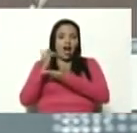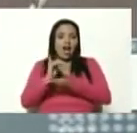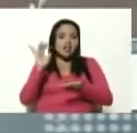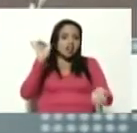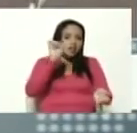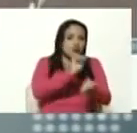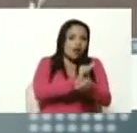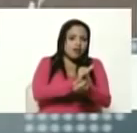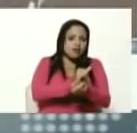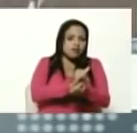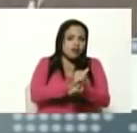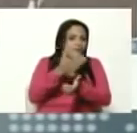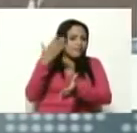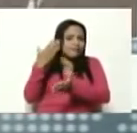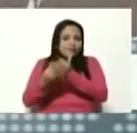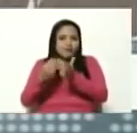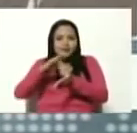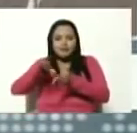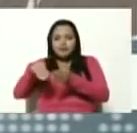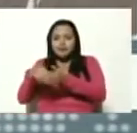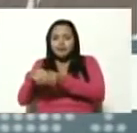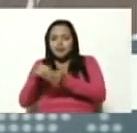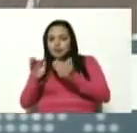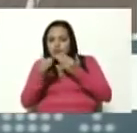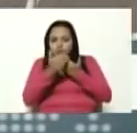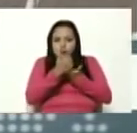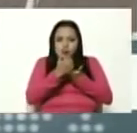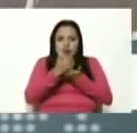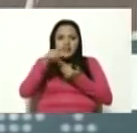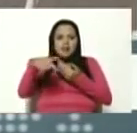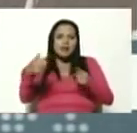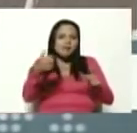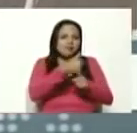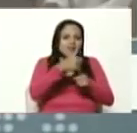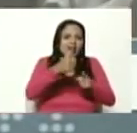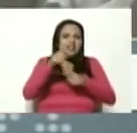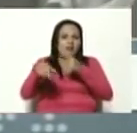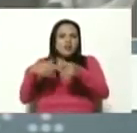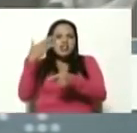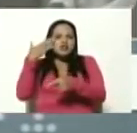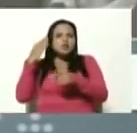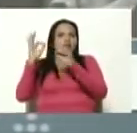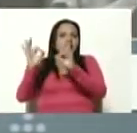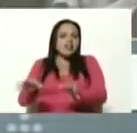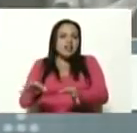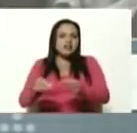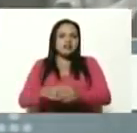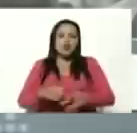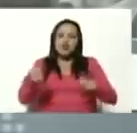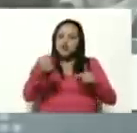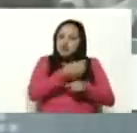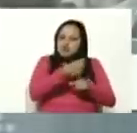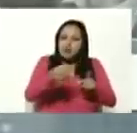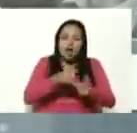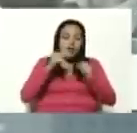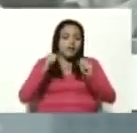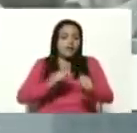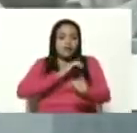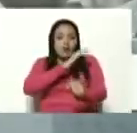desaparecido, y lo torturaron. Después se supo toda la verdad, lo torturaron